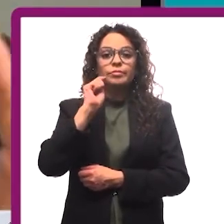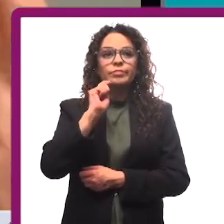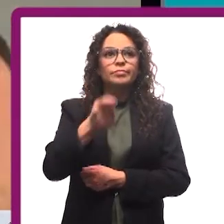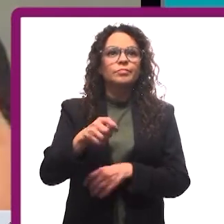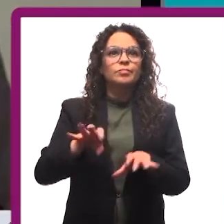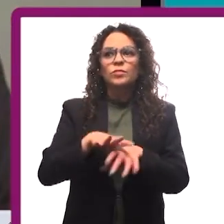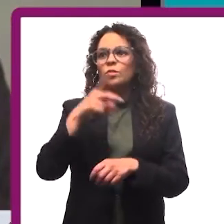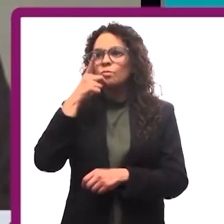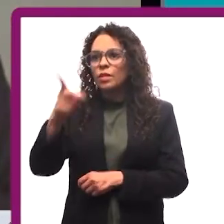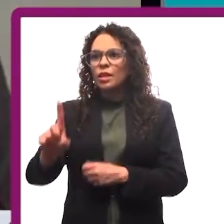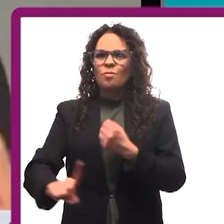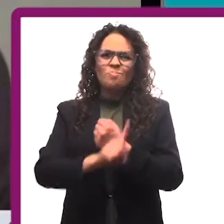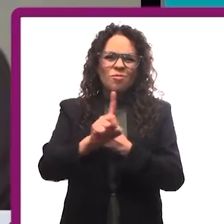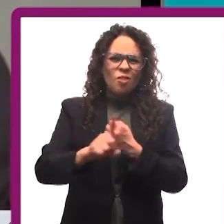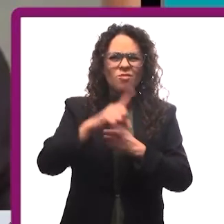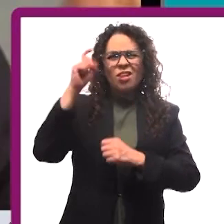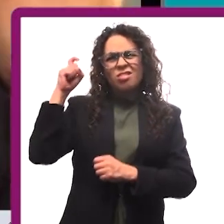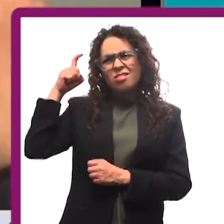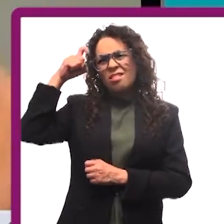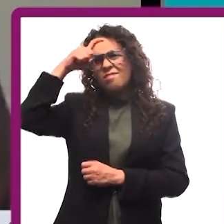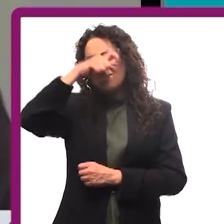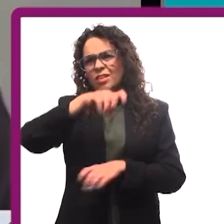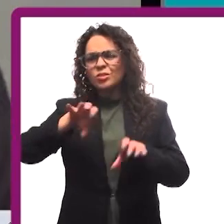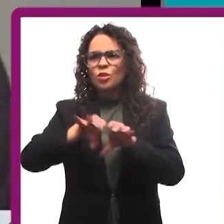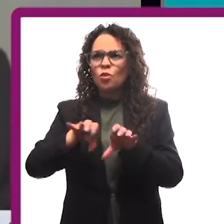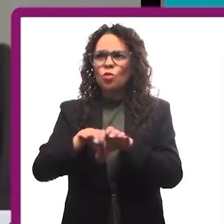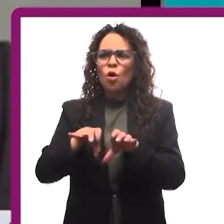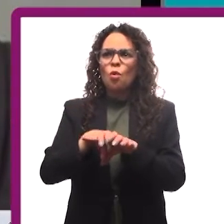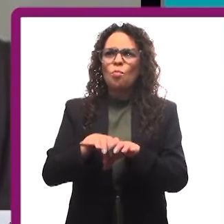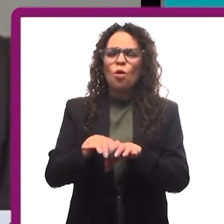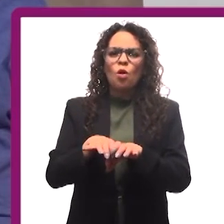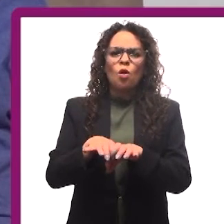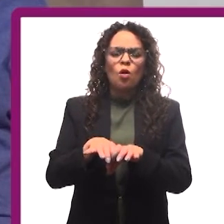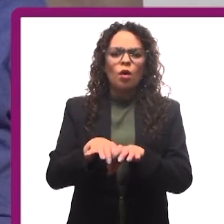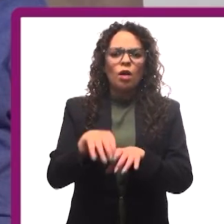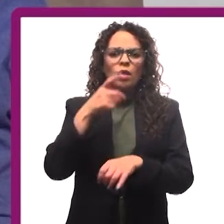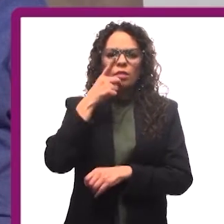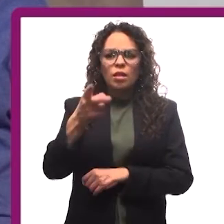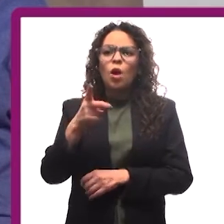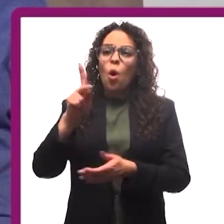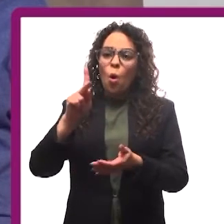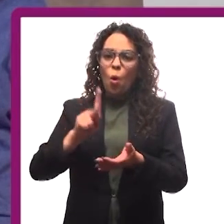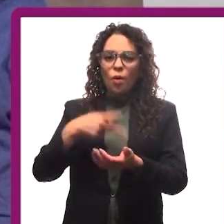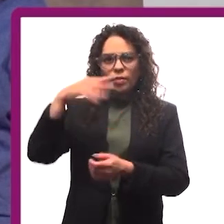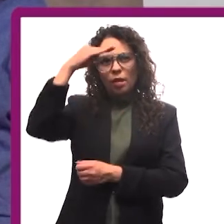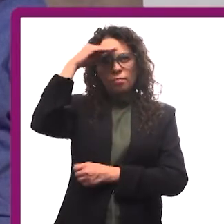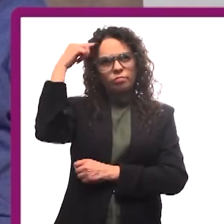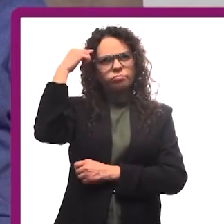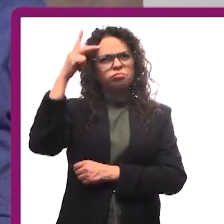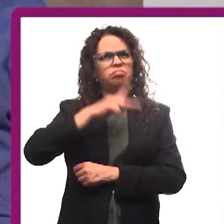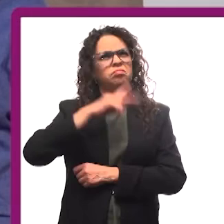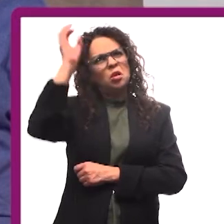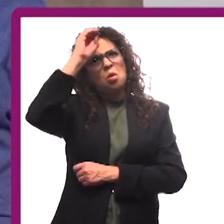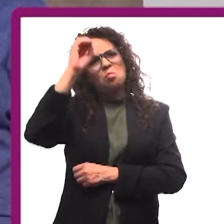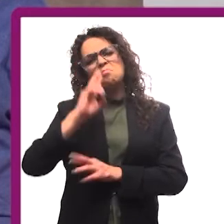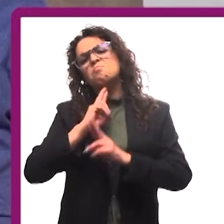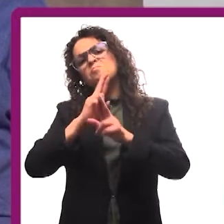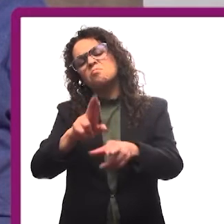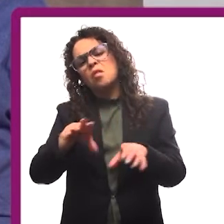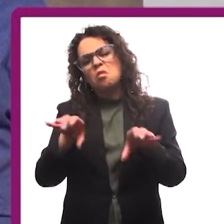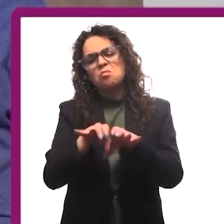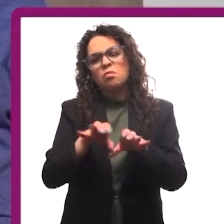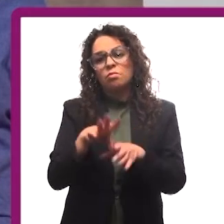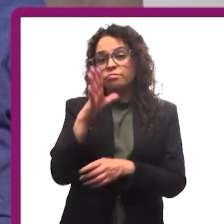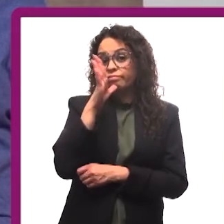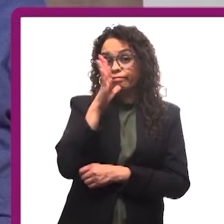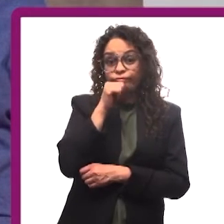problemática, esa dificultad de volver a emitir una opinión, algún tipo de respuesta hacia